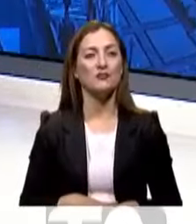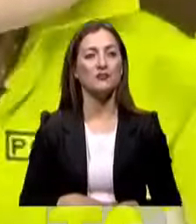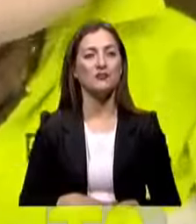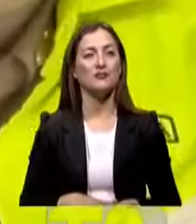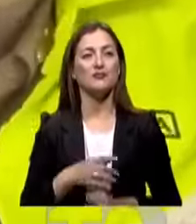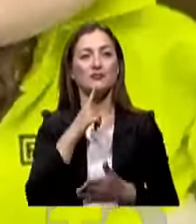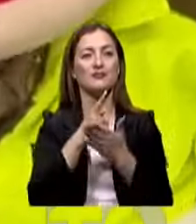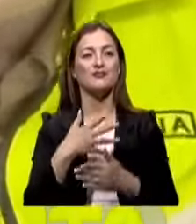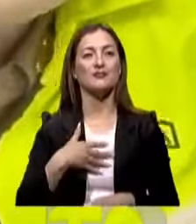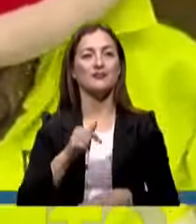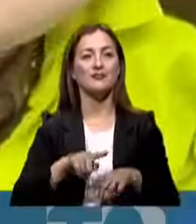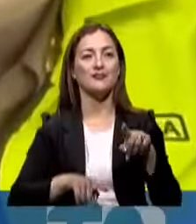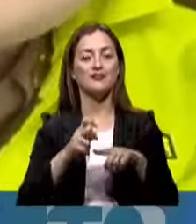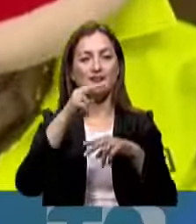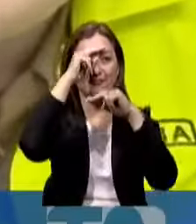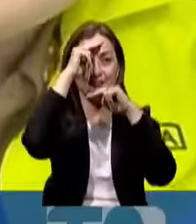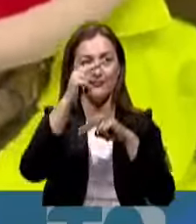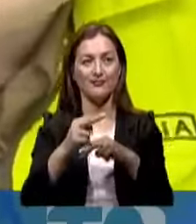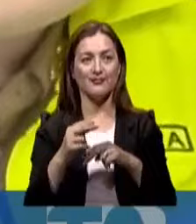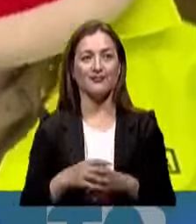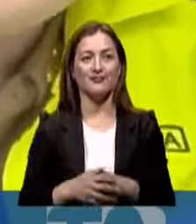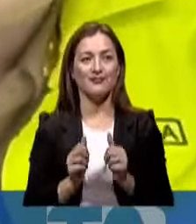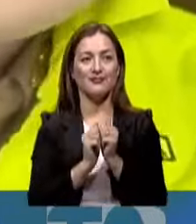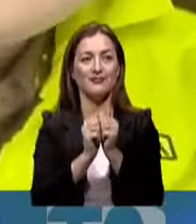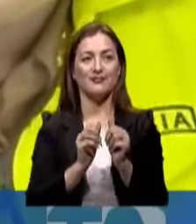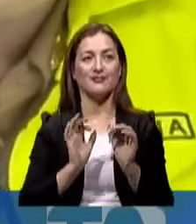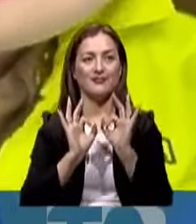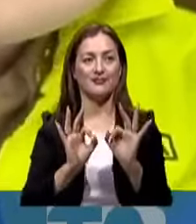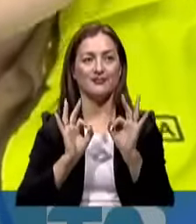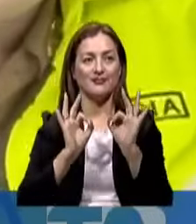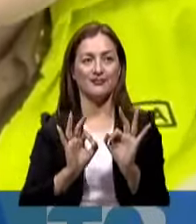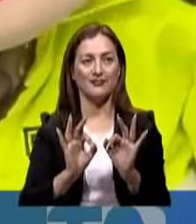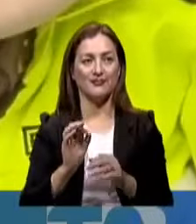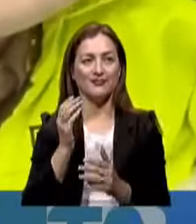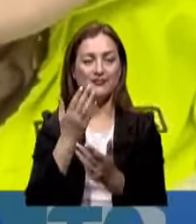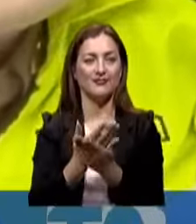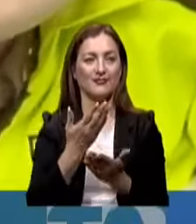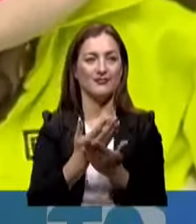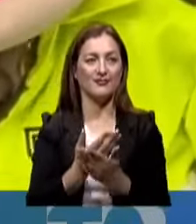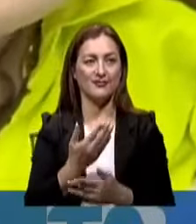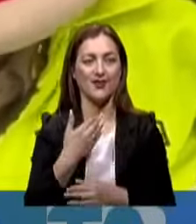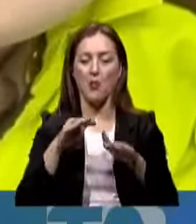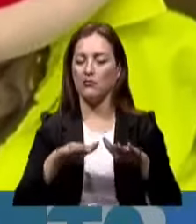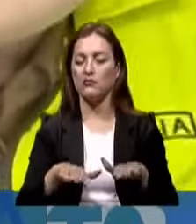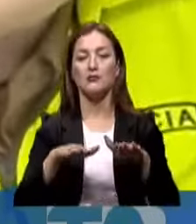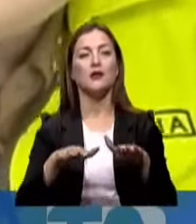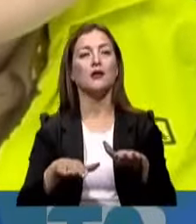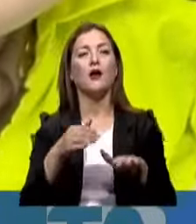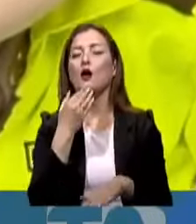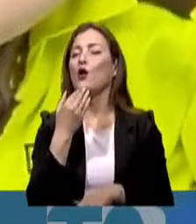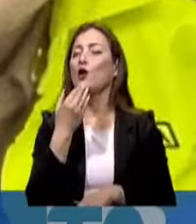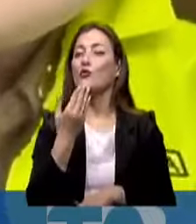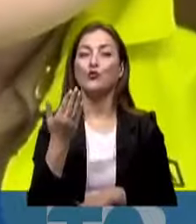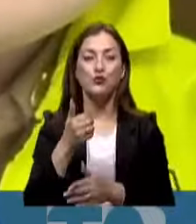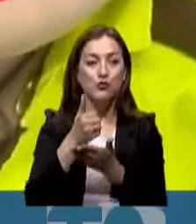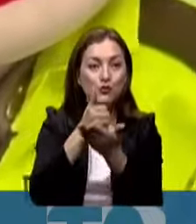Así es, ¿qué tal, Gaby, amigos y amigas televidentes? Muy bien acompañada esta mañana y precisamente esta iniciativa llega para quedarse, justamente